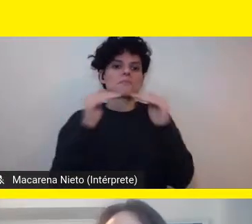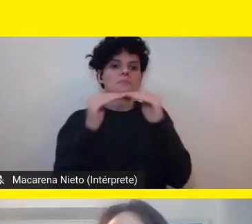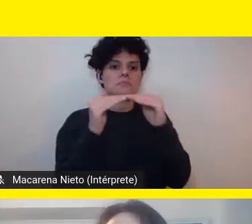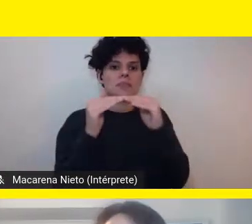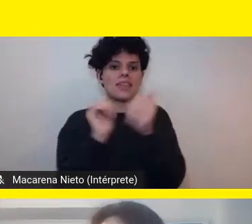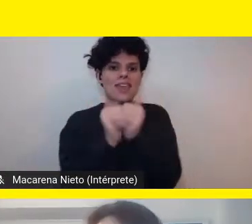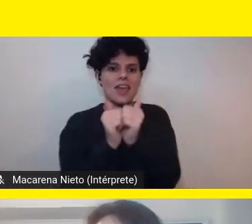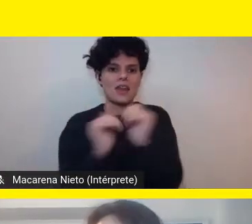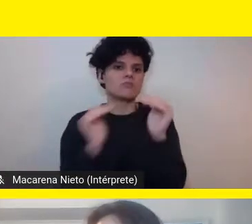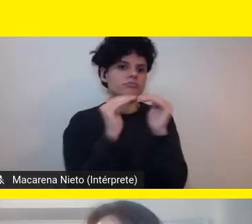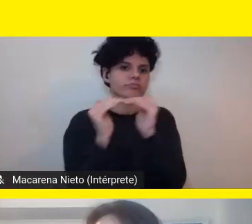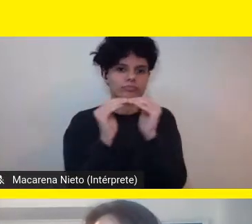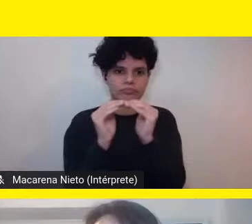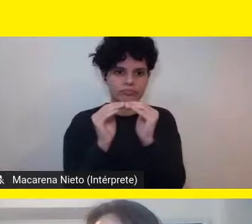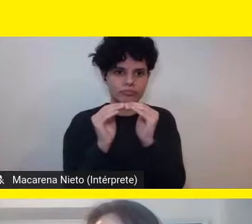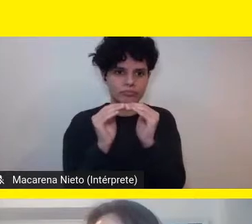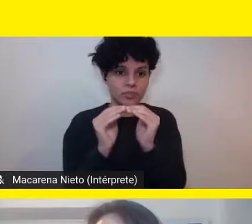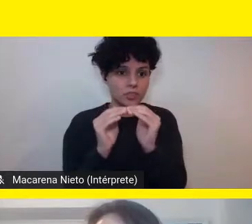Entre otros temas, digamos, que puedas tomar.